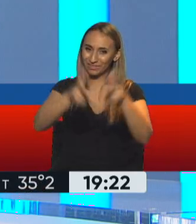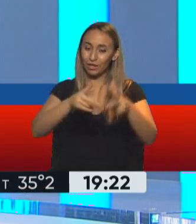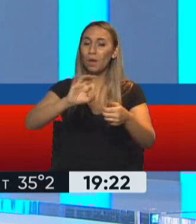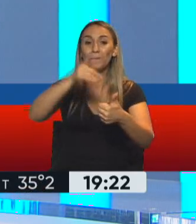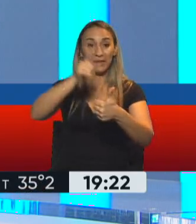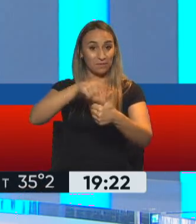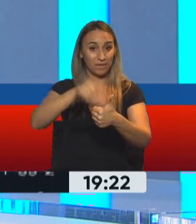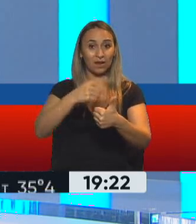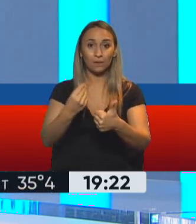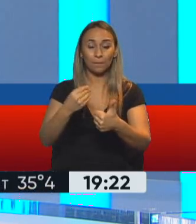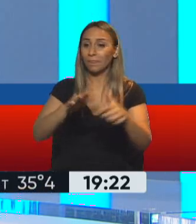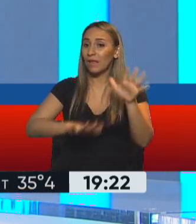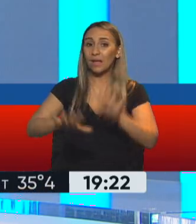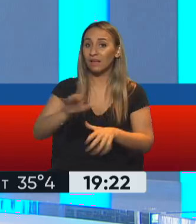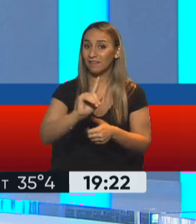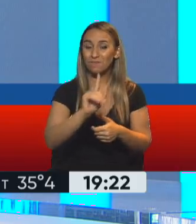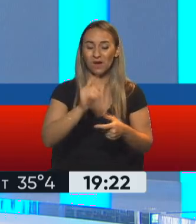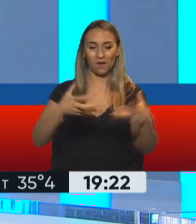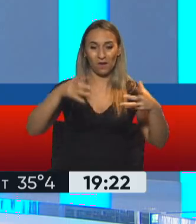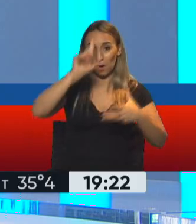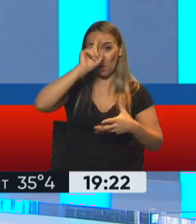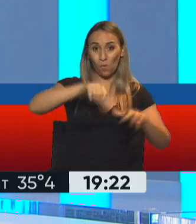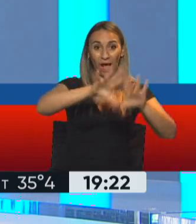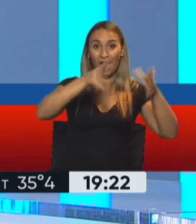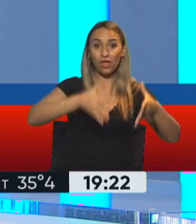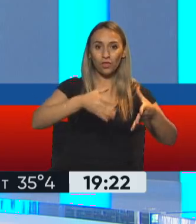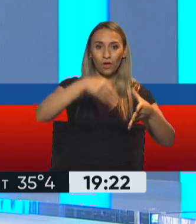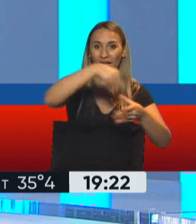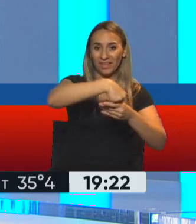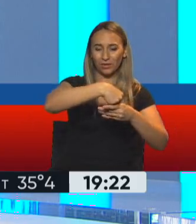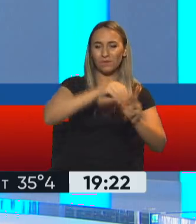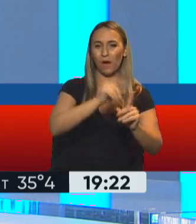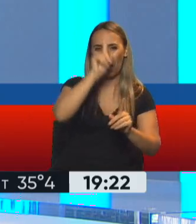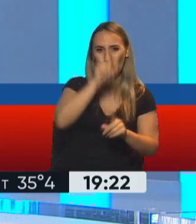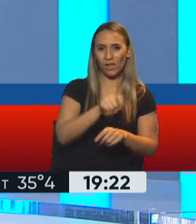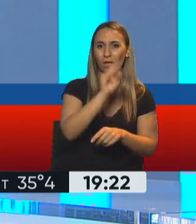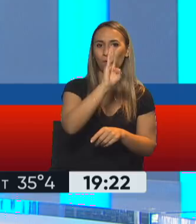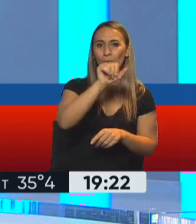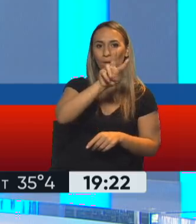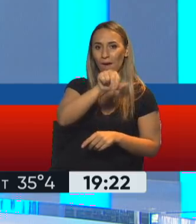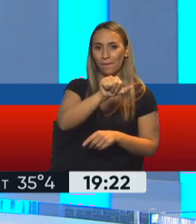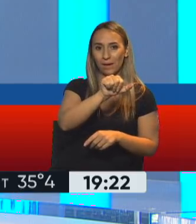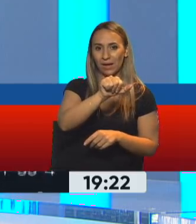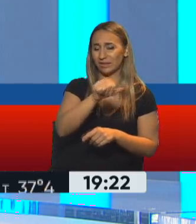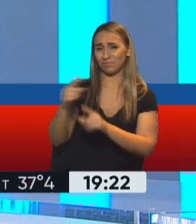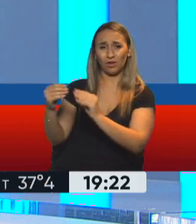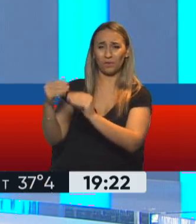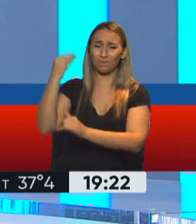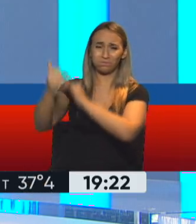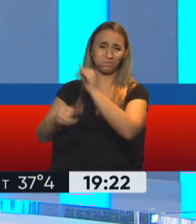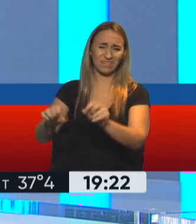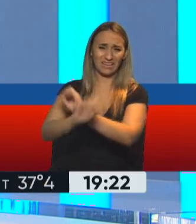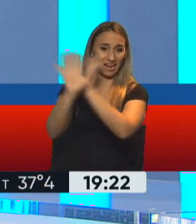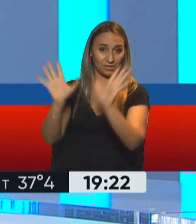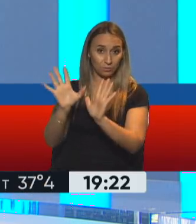mejor dicho, lo que no pasó adentro del juzgado del juez Martín Bava, que también acaba de detallar nuestro compañero Néstor Espósito, terminó siendo